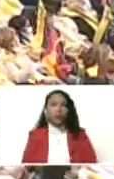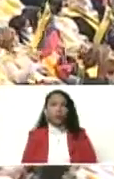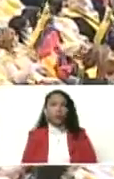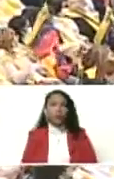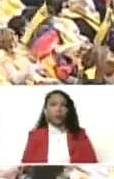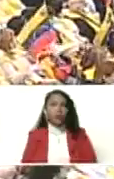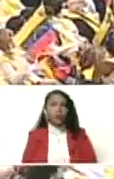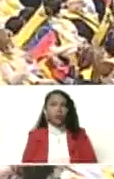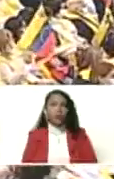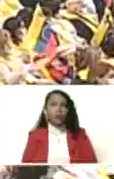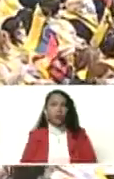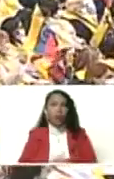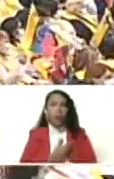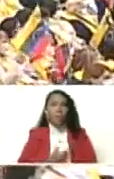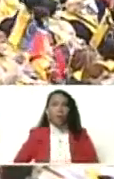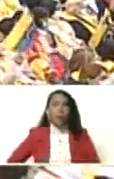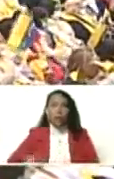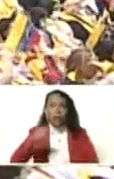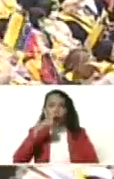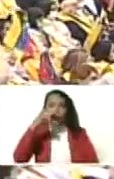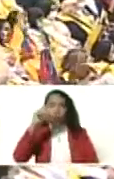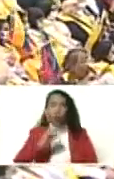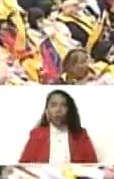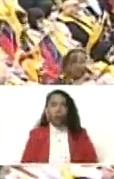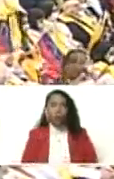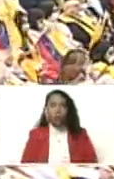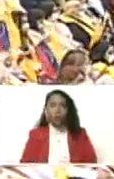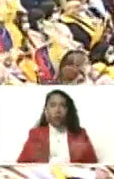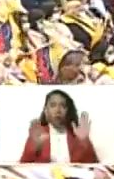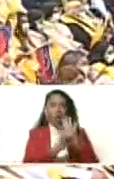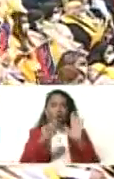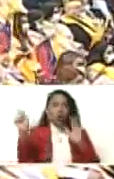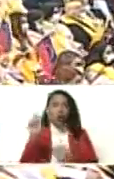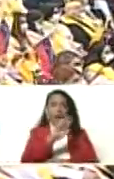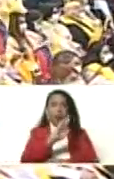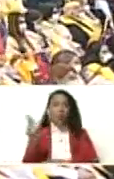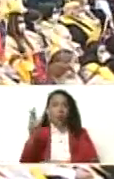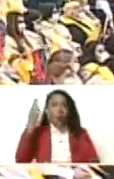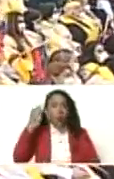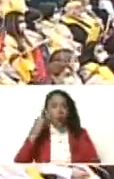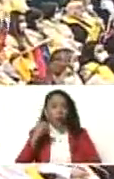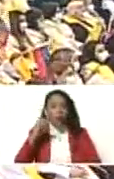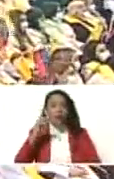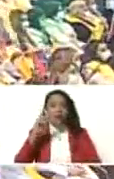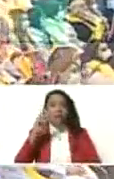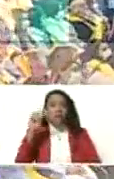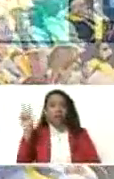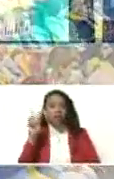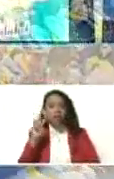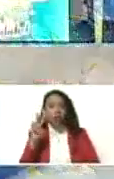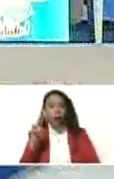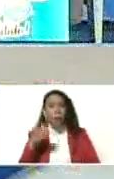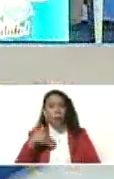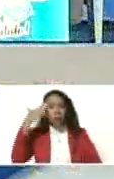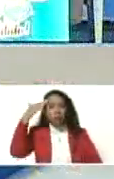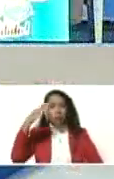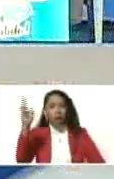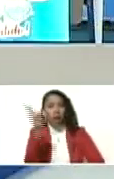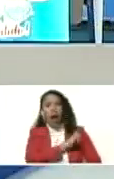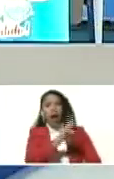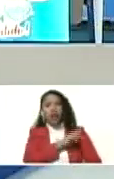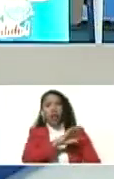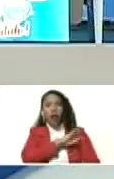Ciudadano Nicolás Maduro Moros, presidente constitucional de la República Bolivariana de Venezuela y mi comandante en jefe de